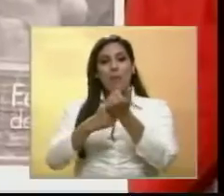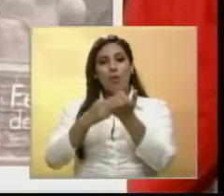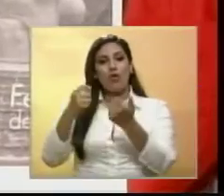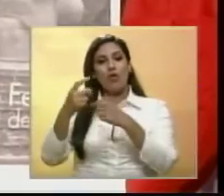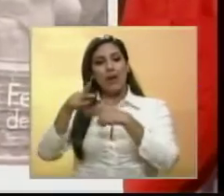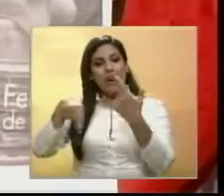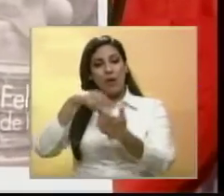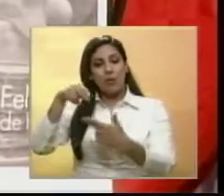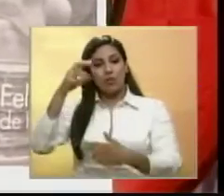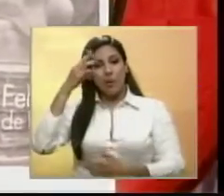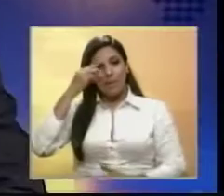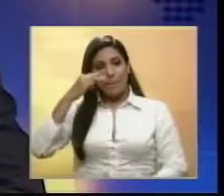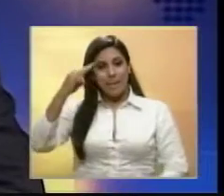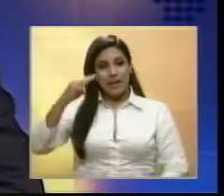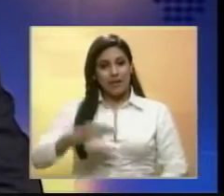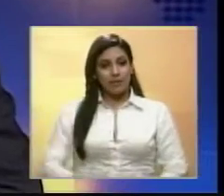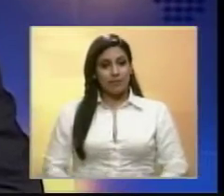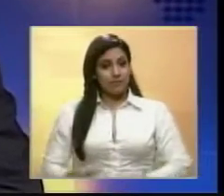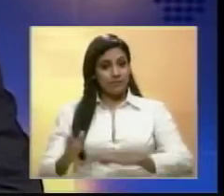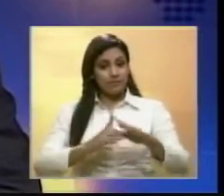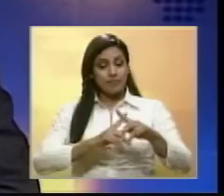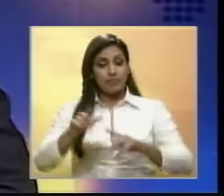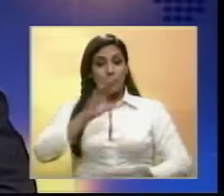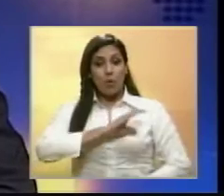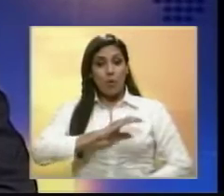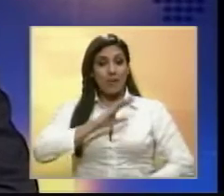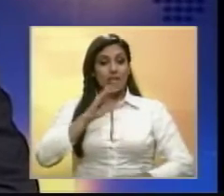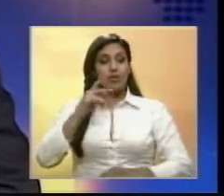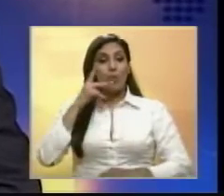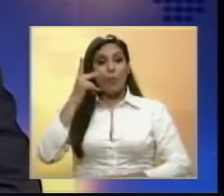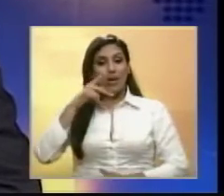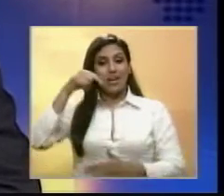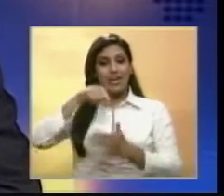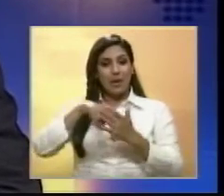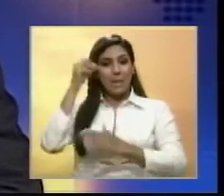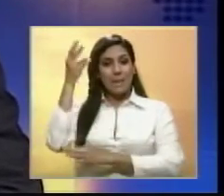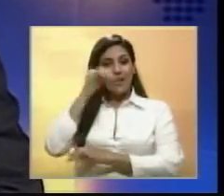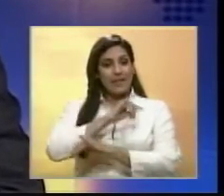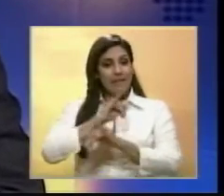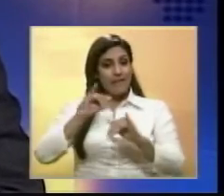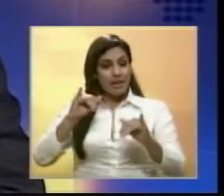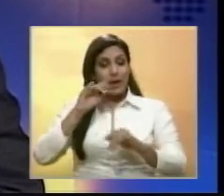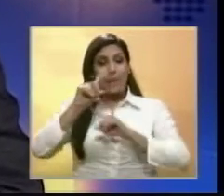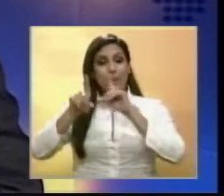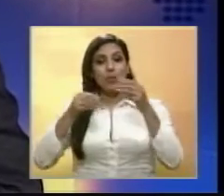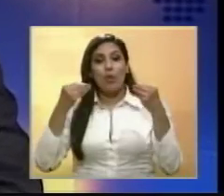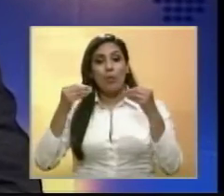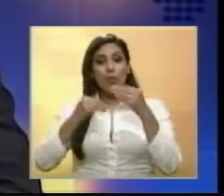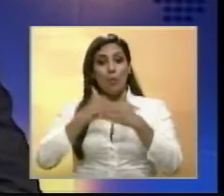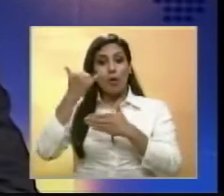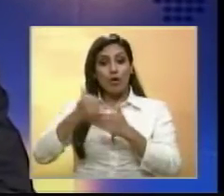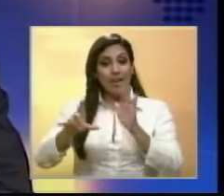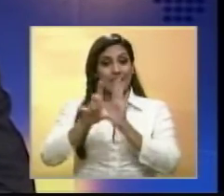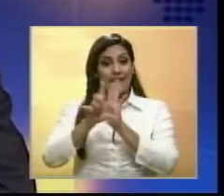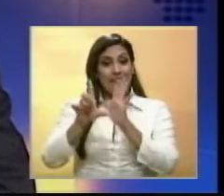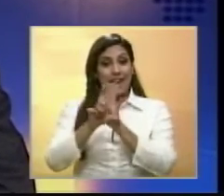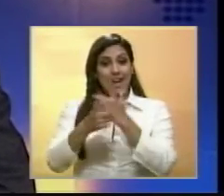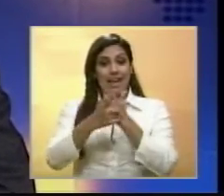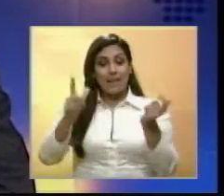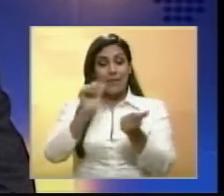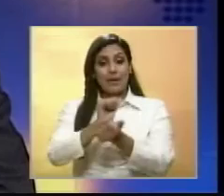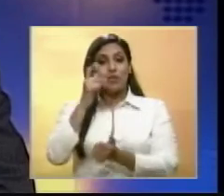venezolana desde México. Y la Comisión de Política Interior del Parlamento culminó la consulta pública del proyecto de ley de amnistía